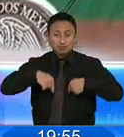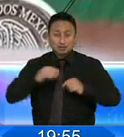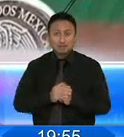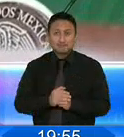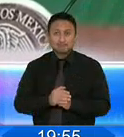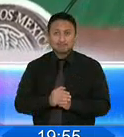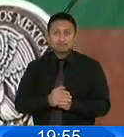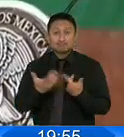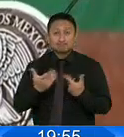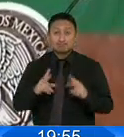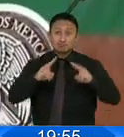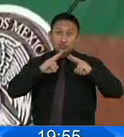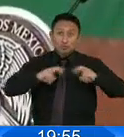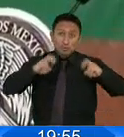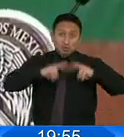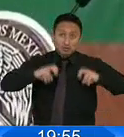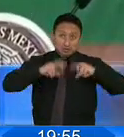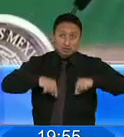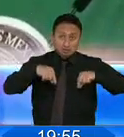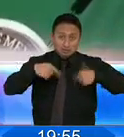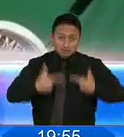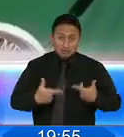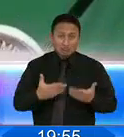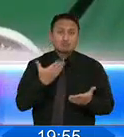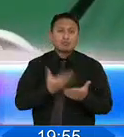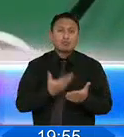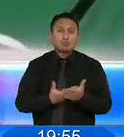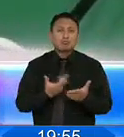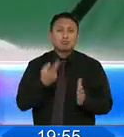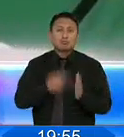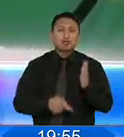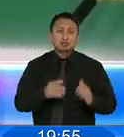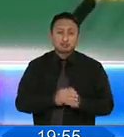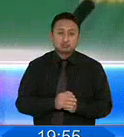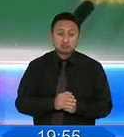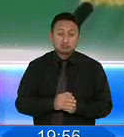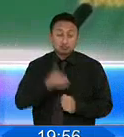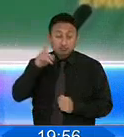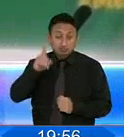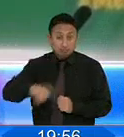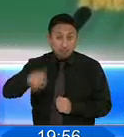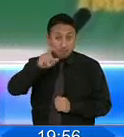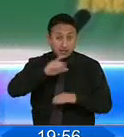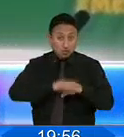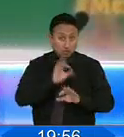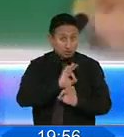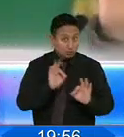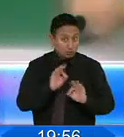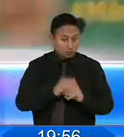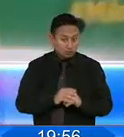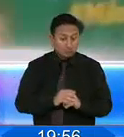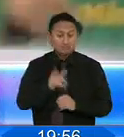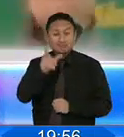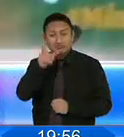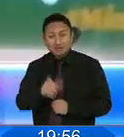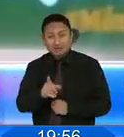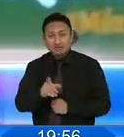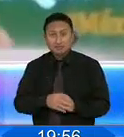las investigaciones de la CNDH para proceder en consecuencia. No para deslindar responsabilidades, para